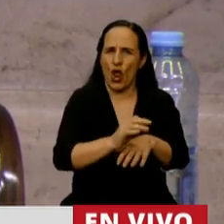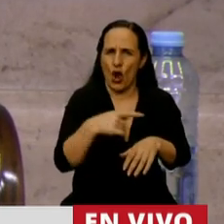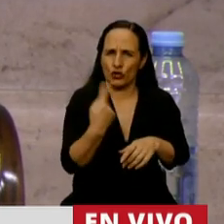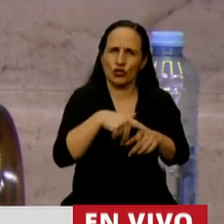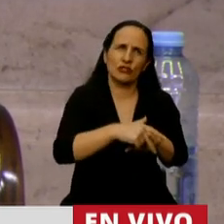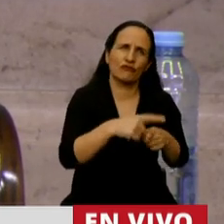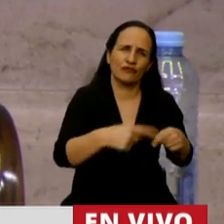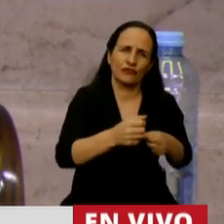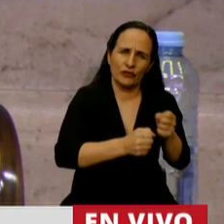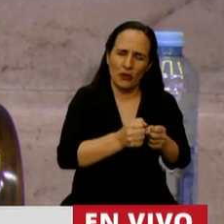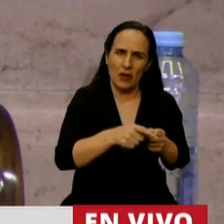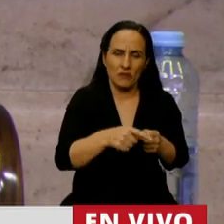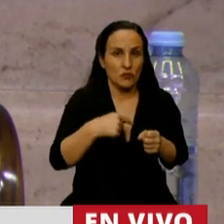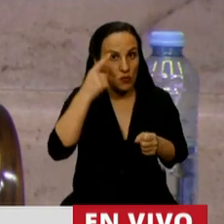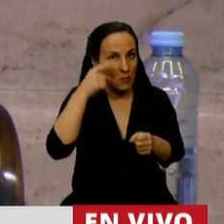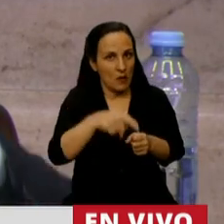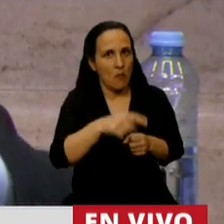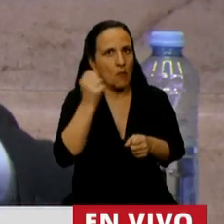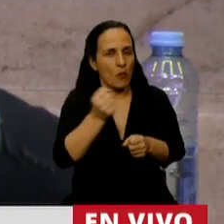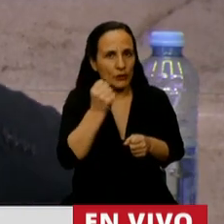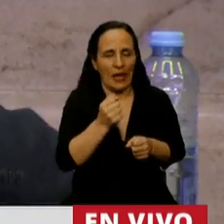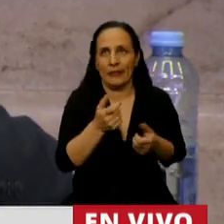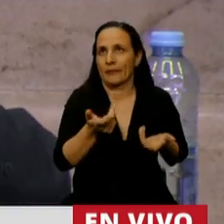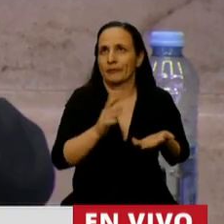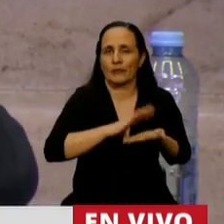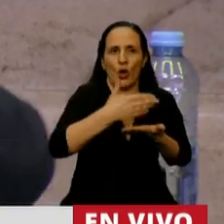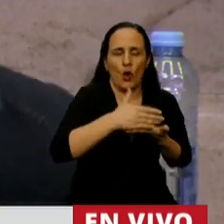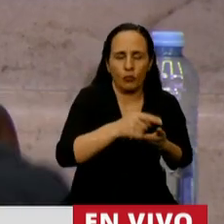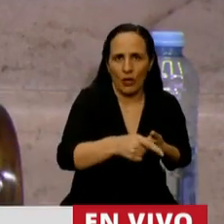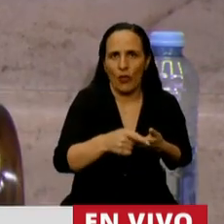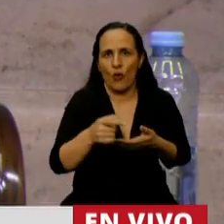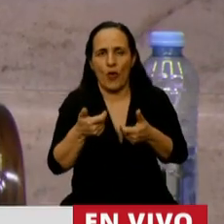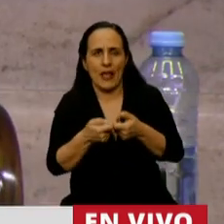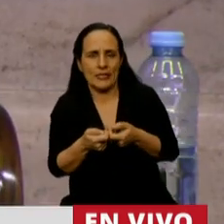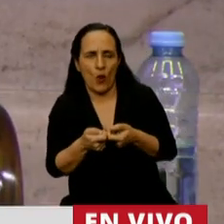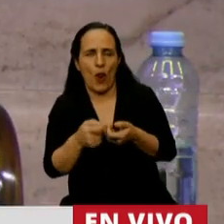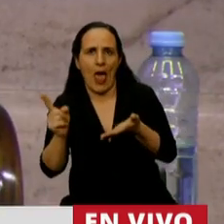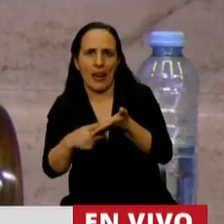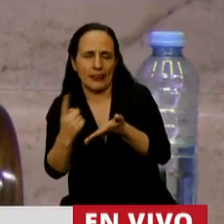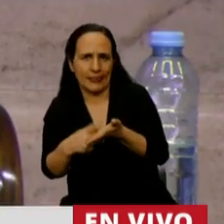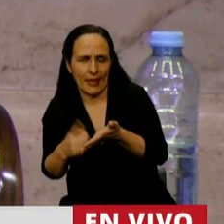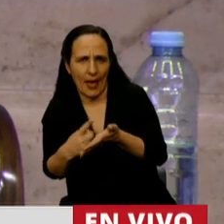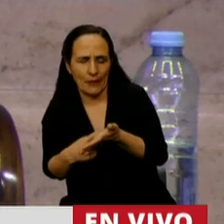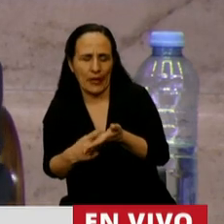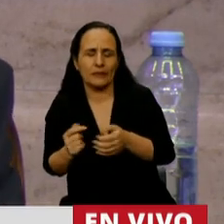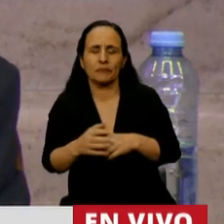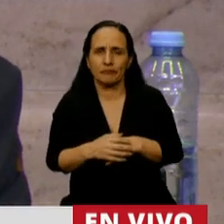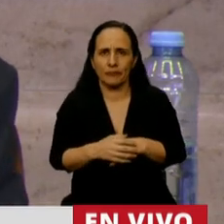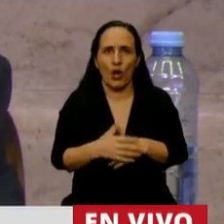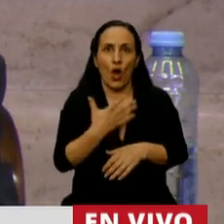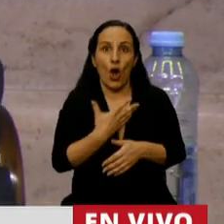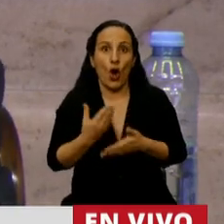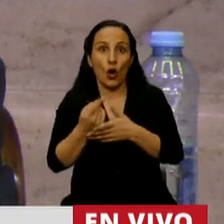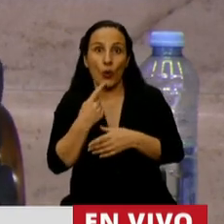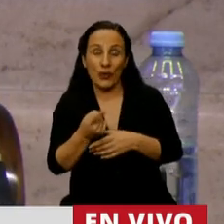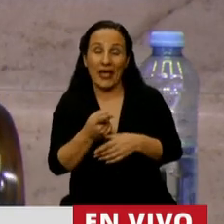consideramos que es una herramienta de trabajo una computadora un celular una tablet este gobierno le acaba de subir